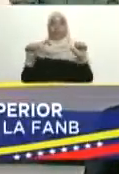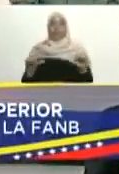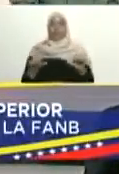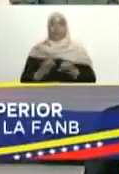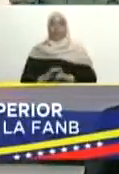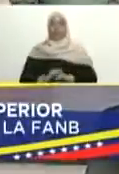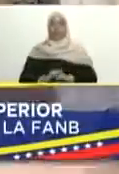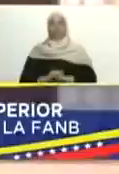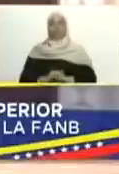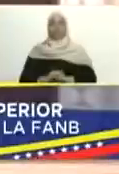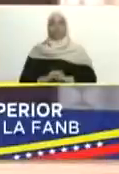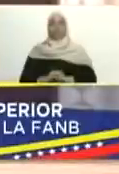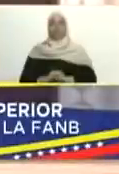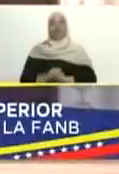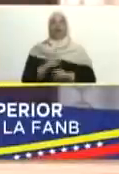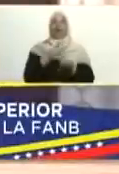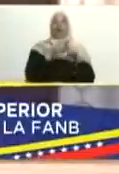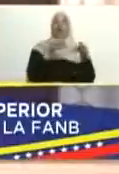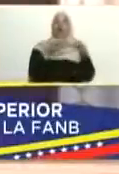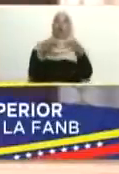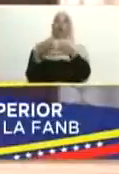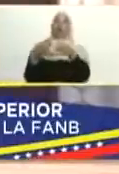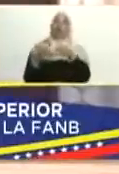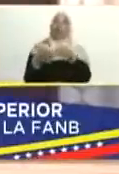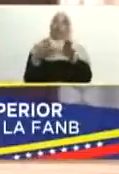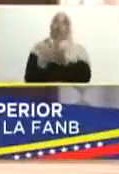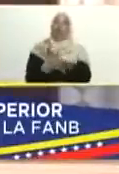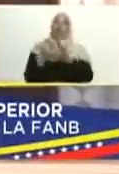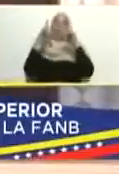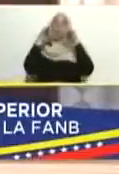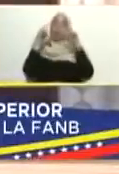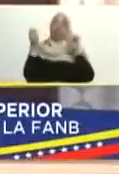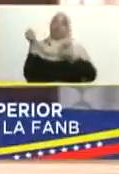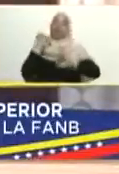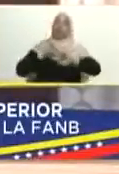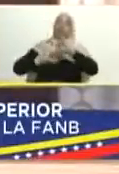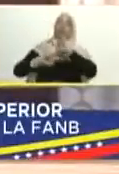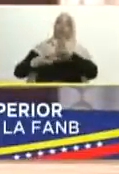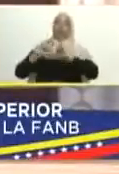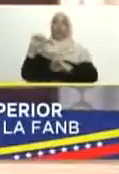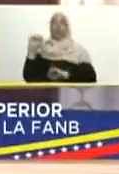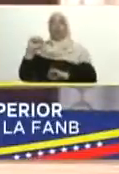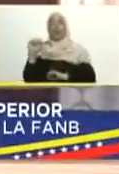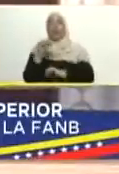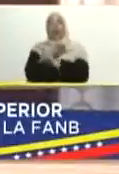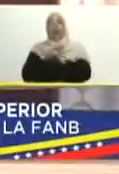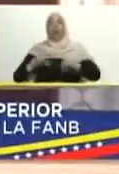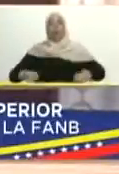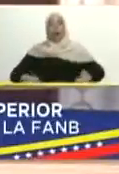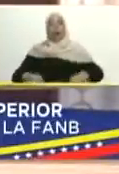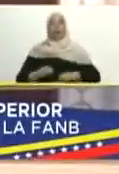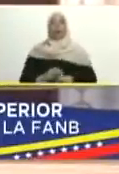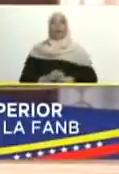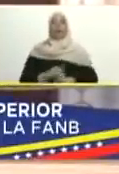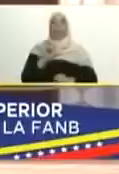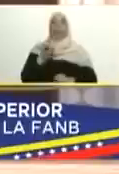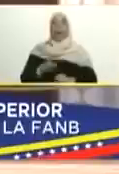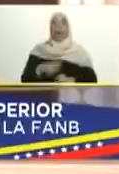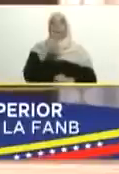etcétera, etcétera. Está invitado el mayor general Ornella